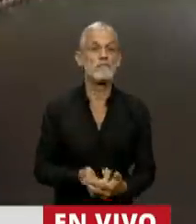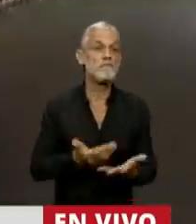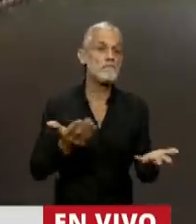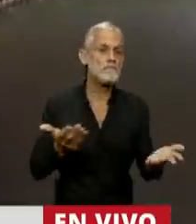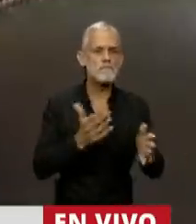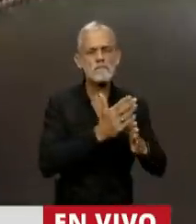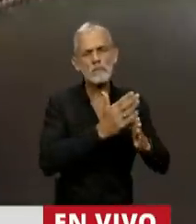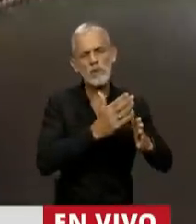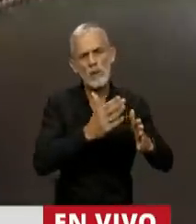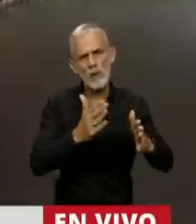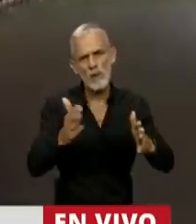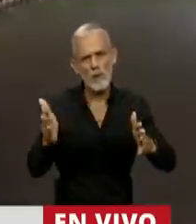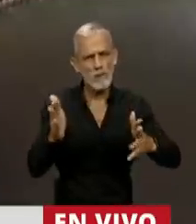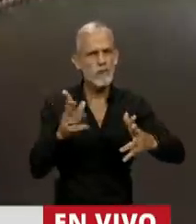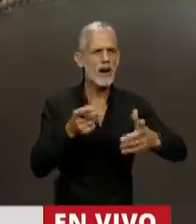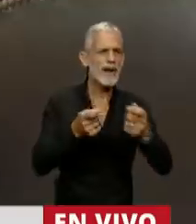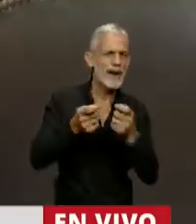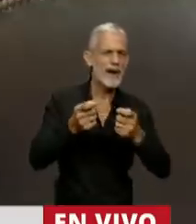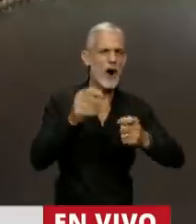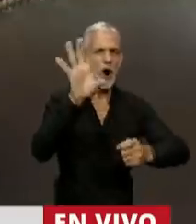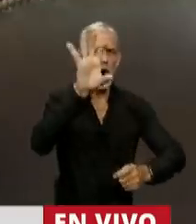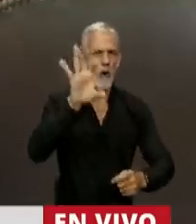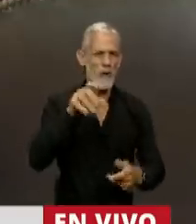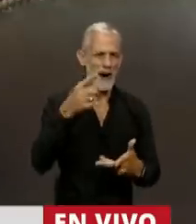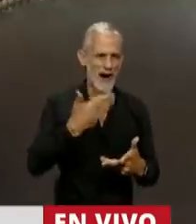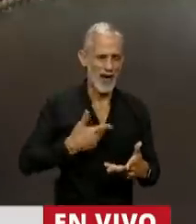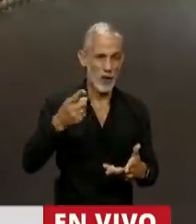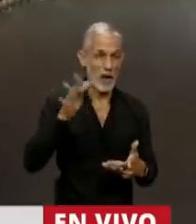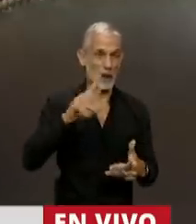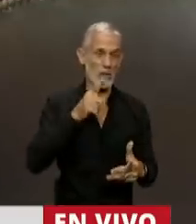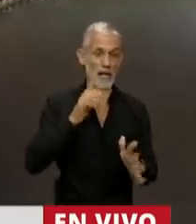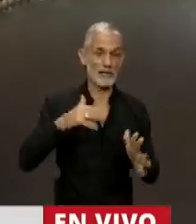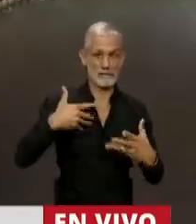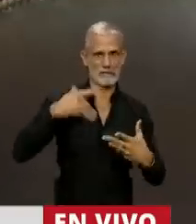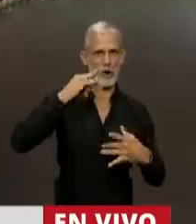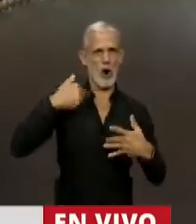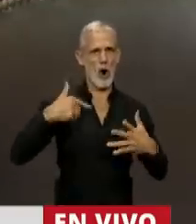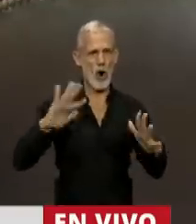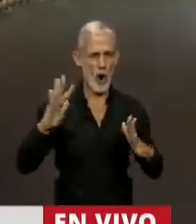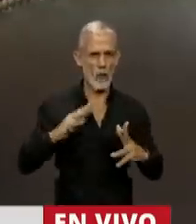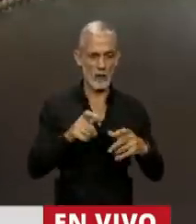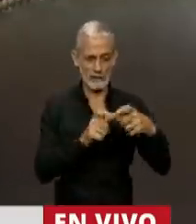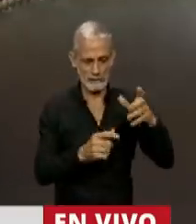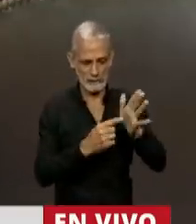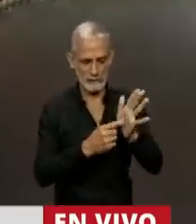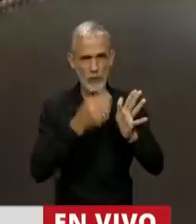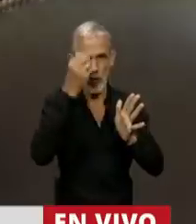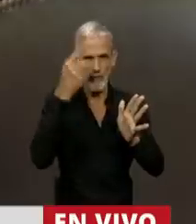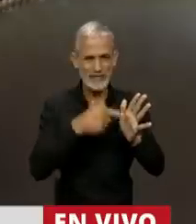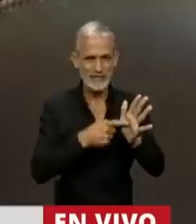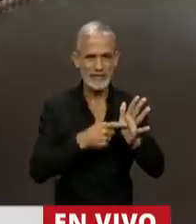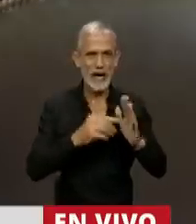Luego, en una negociación con los gobernadores, esa que parece ahora molestar, que van a aparecer en un boletín oficial,